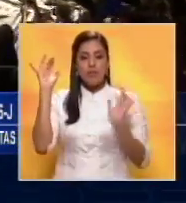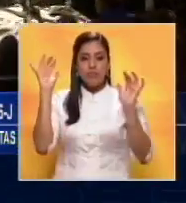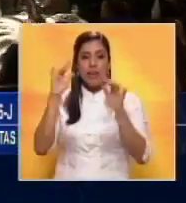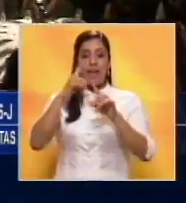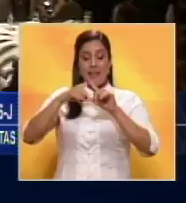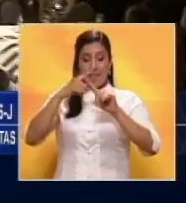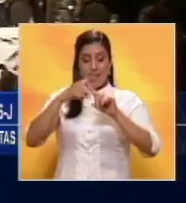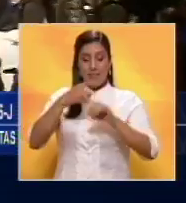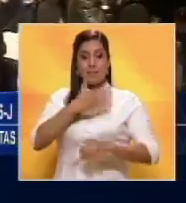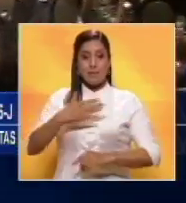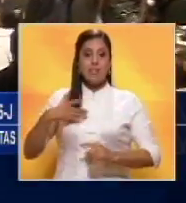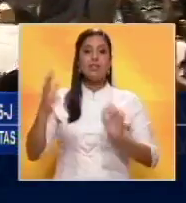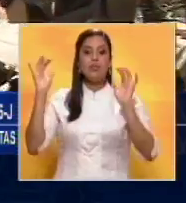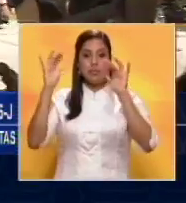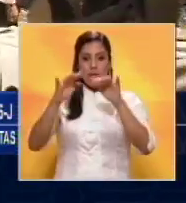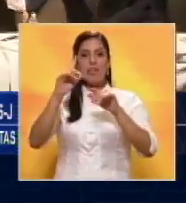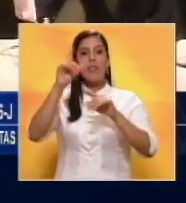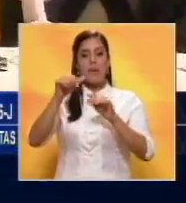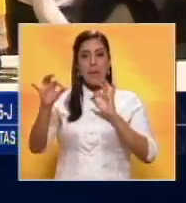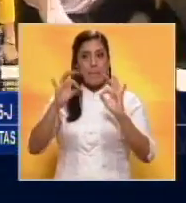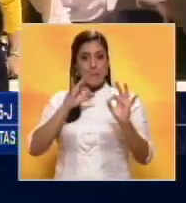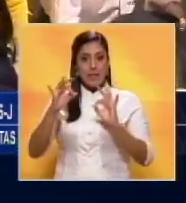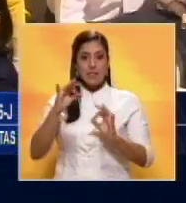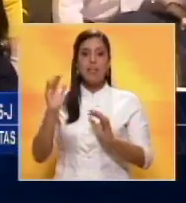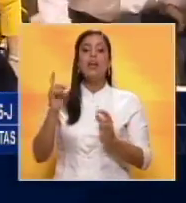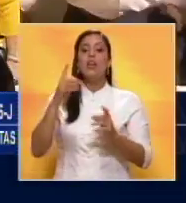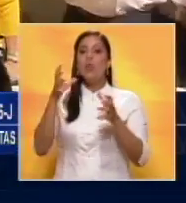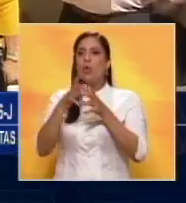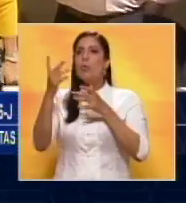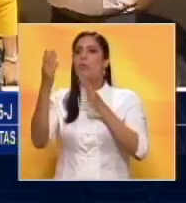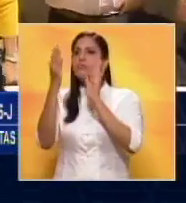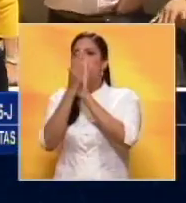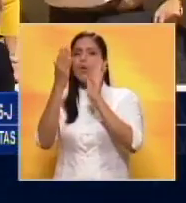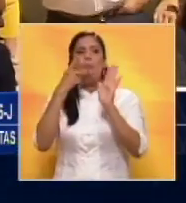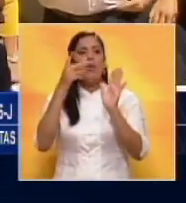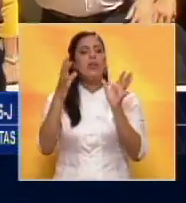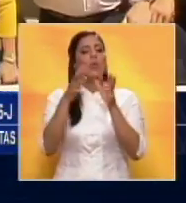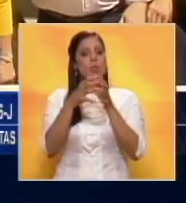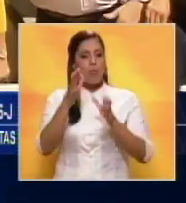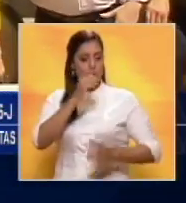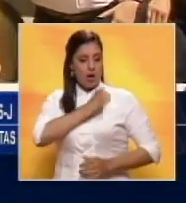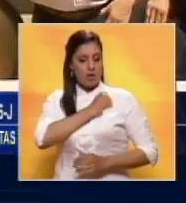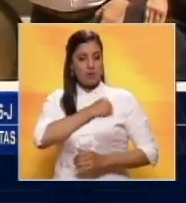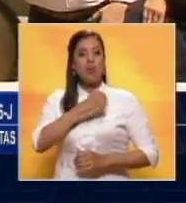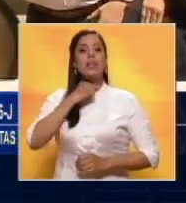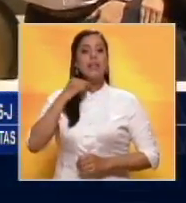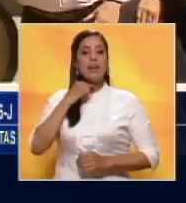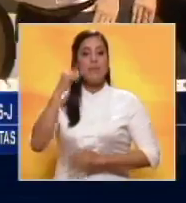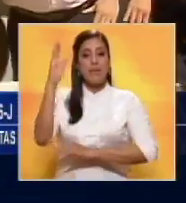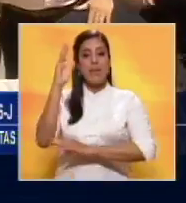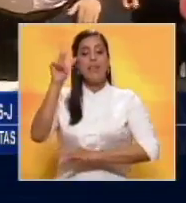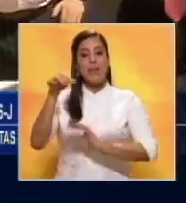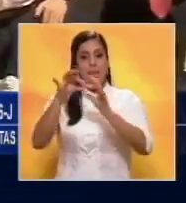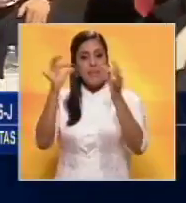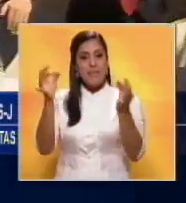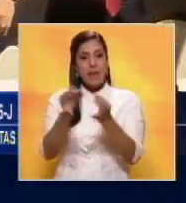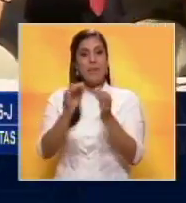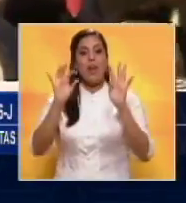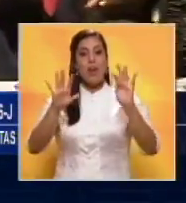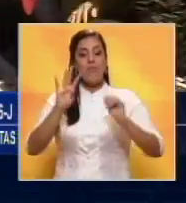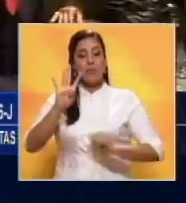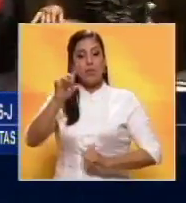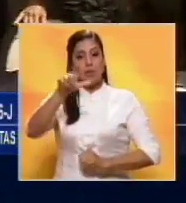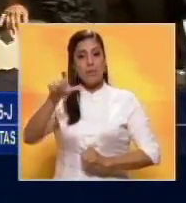Los exmandatarios también tienen previsto encuentros con distintos actores políticos y de la Iglesia Católica, así como con los familiares de los